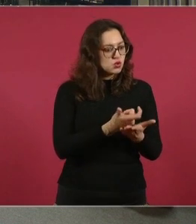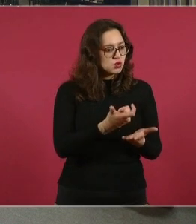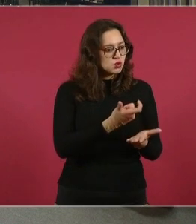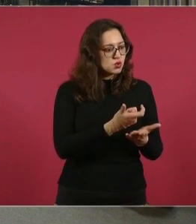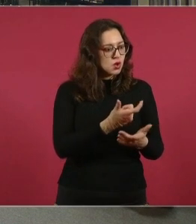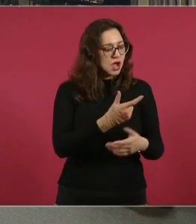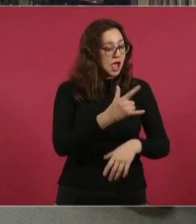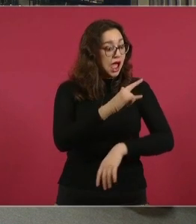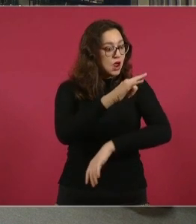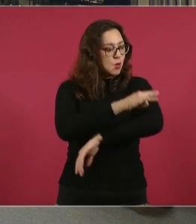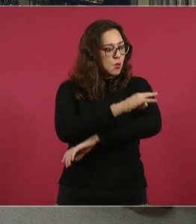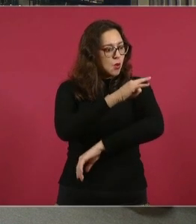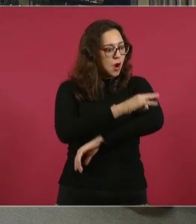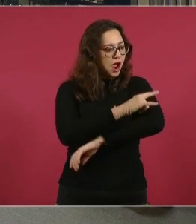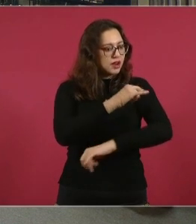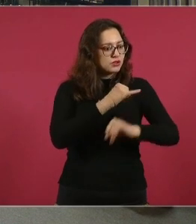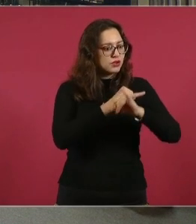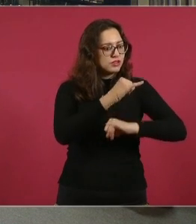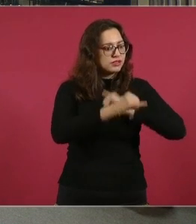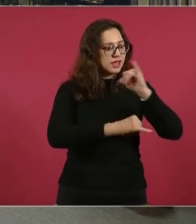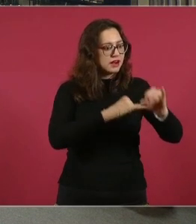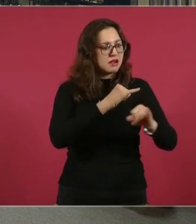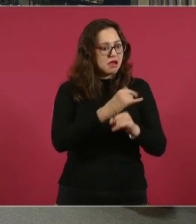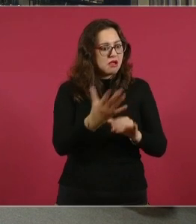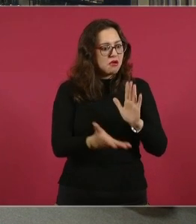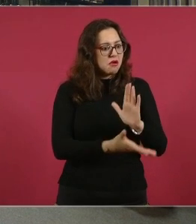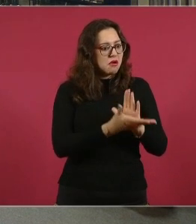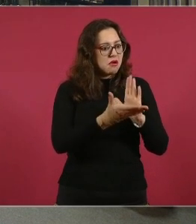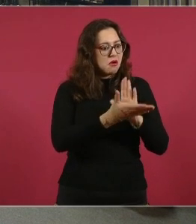hacer un aeropuerto en un año,